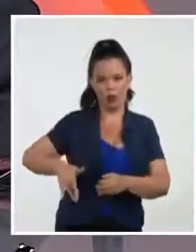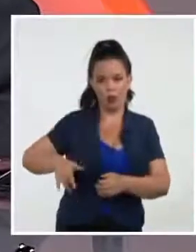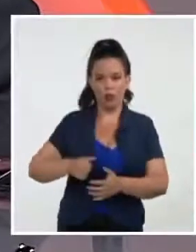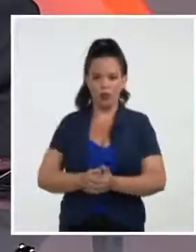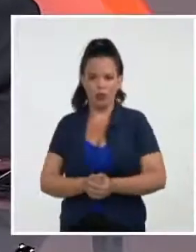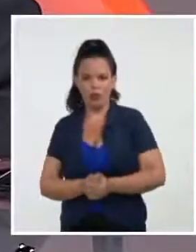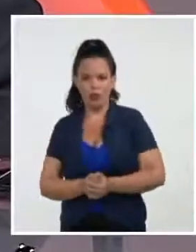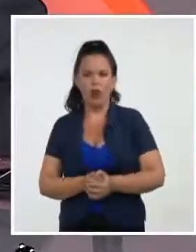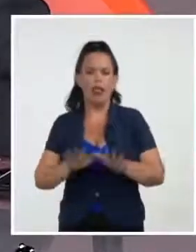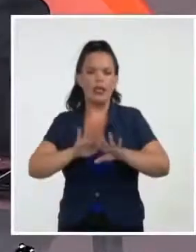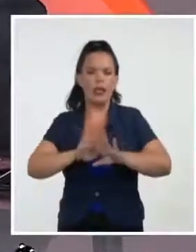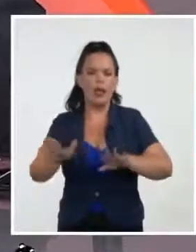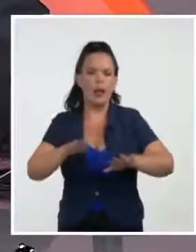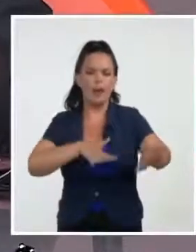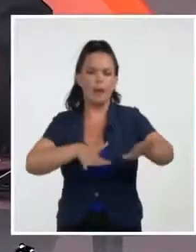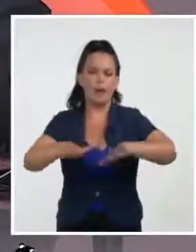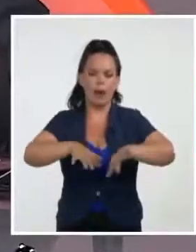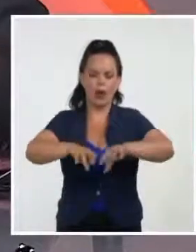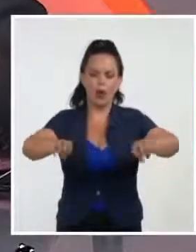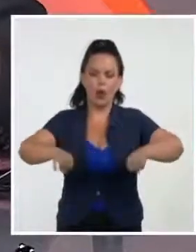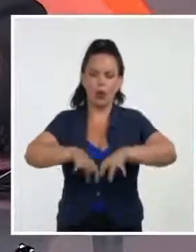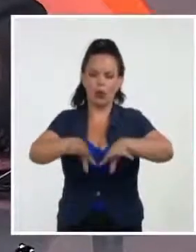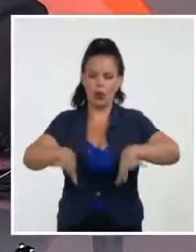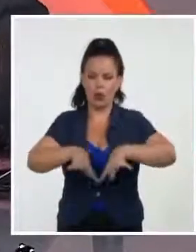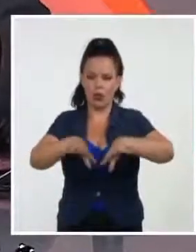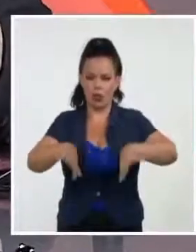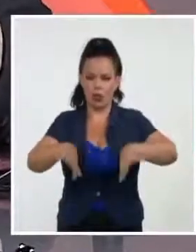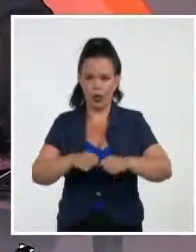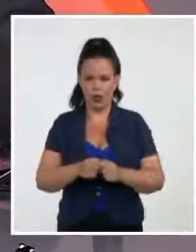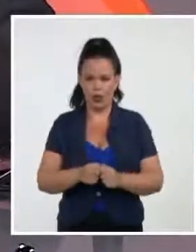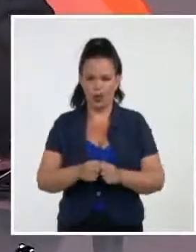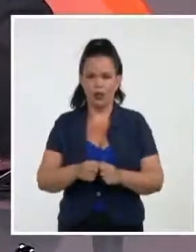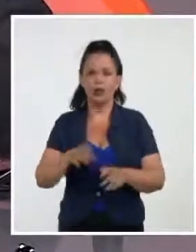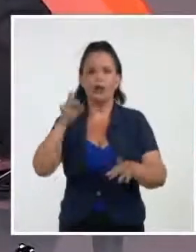condiciones para desarrollar la vacunación en el sector